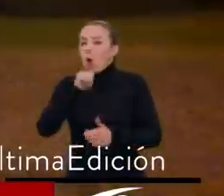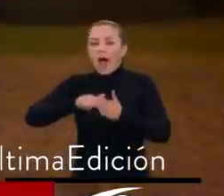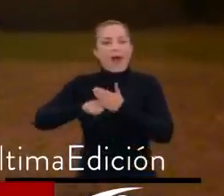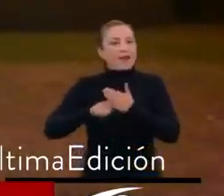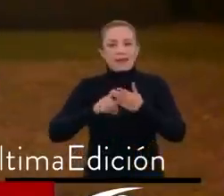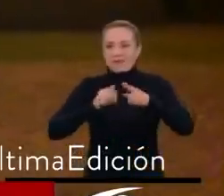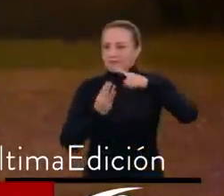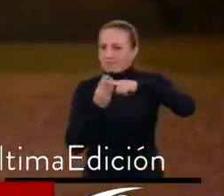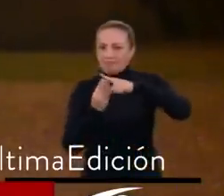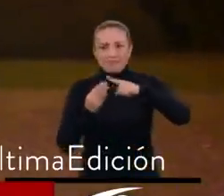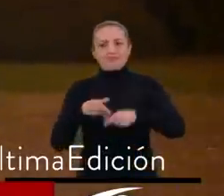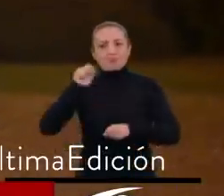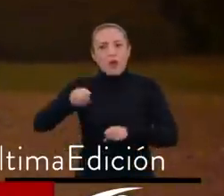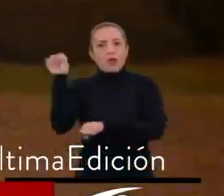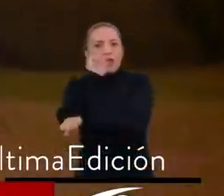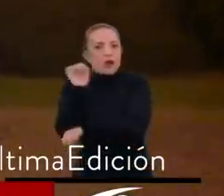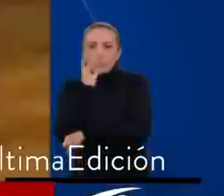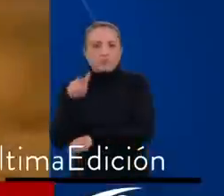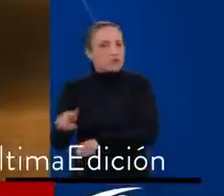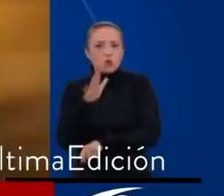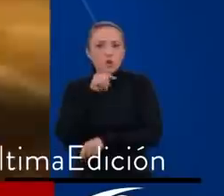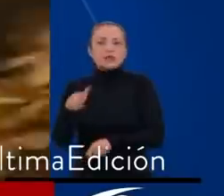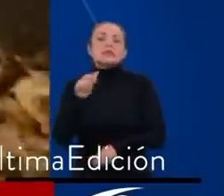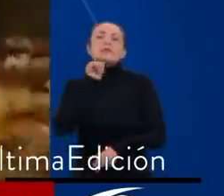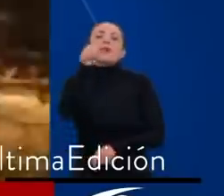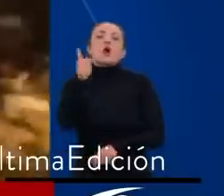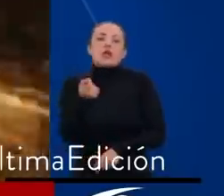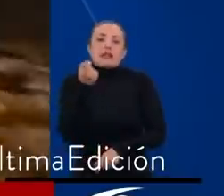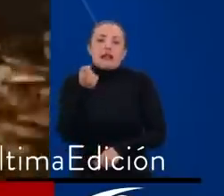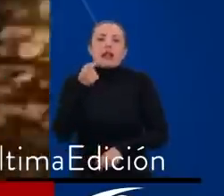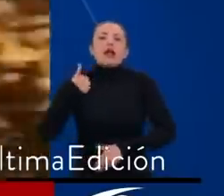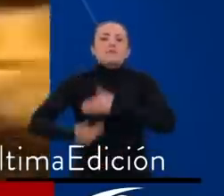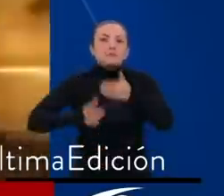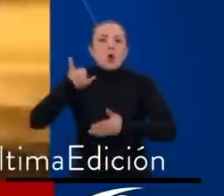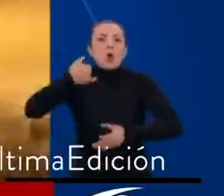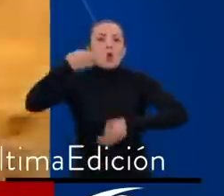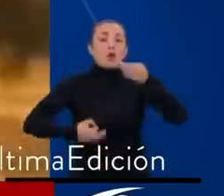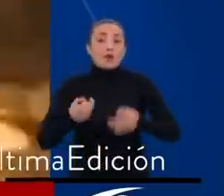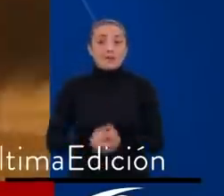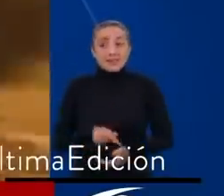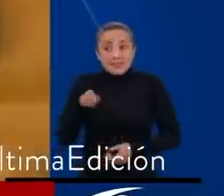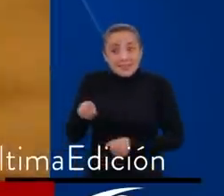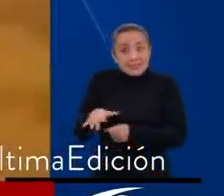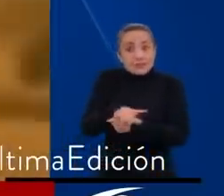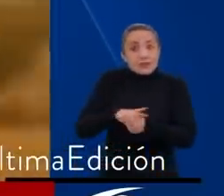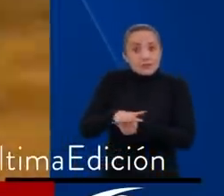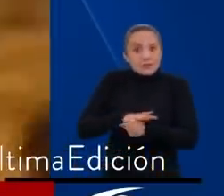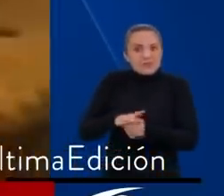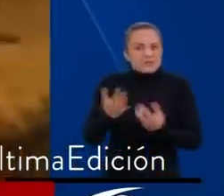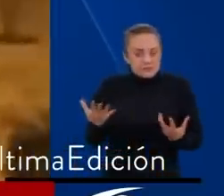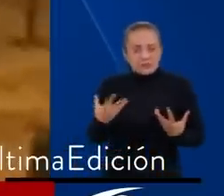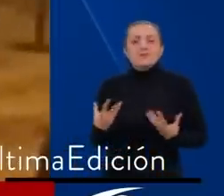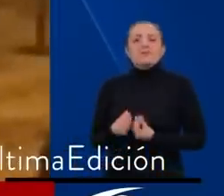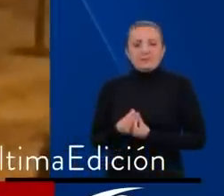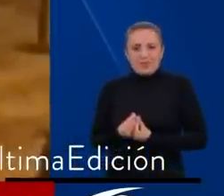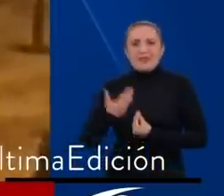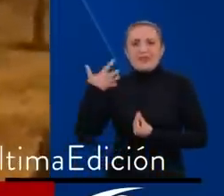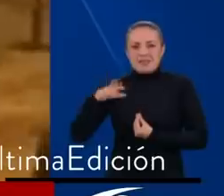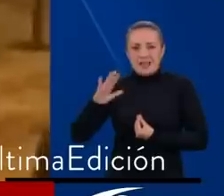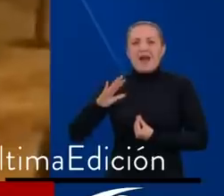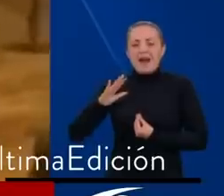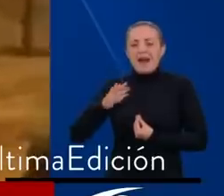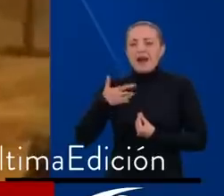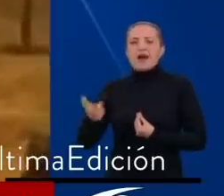licencia de conducción, lo que agrava su situación jurídica. Con esto logramos nosotros poner a